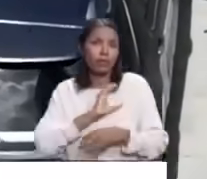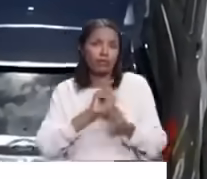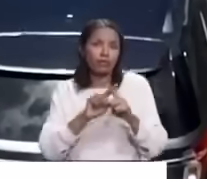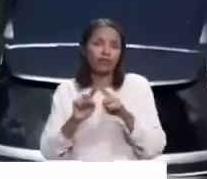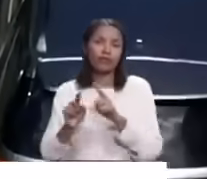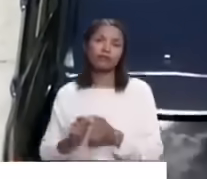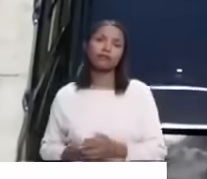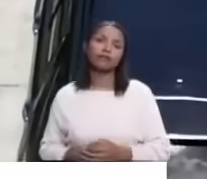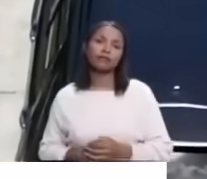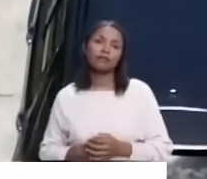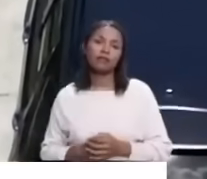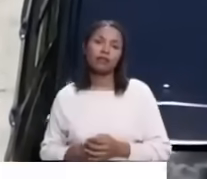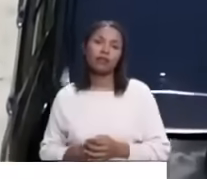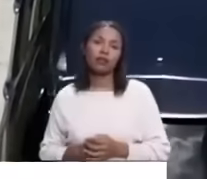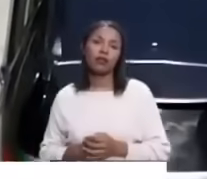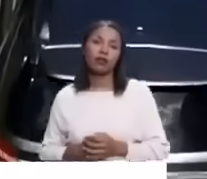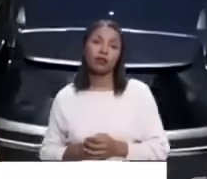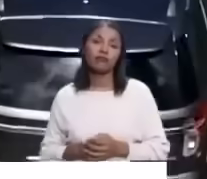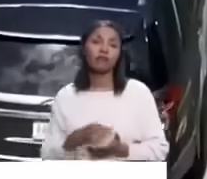delicada porque no sabemos qué reacción